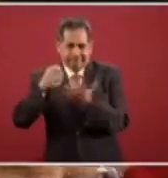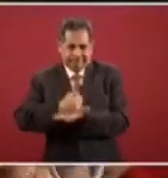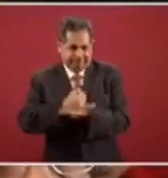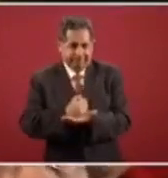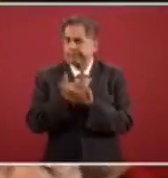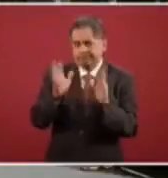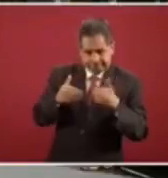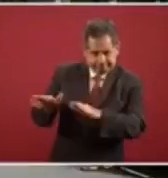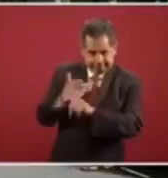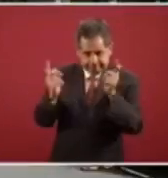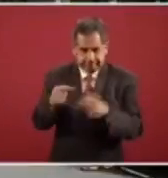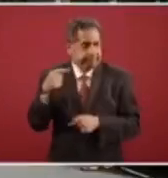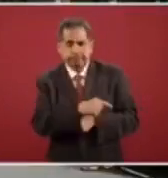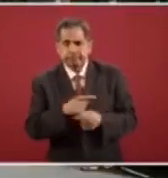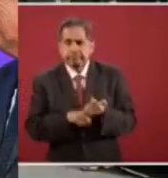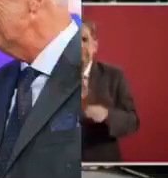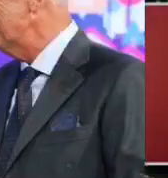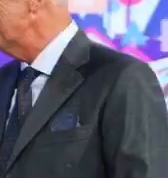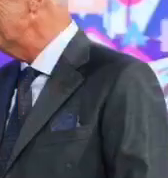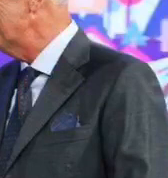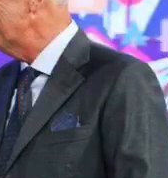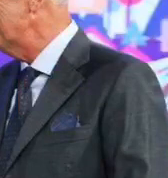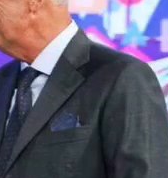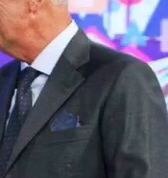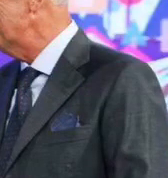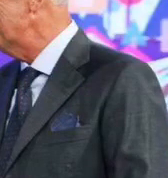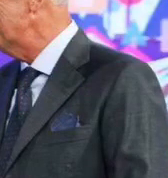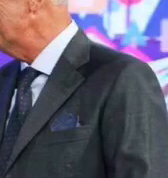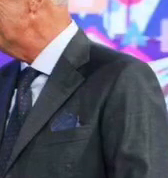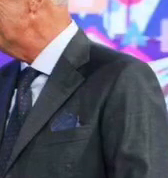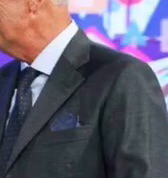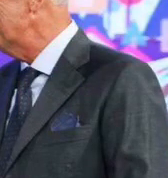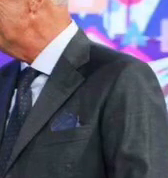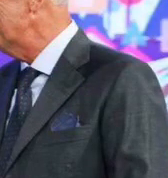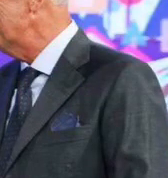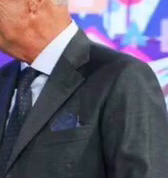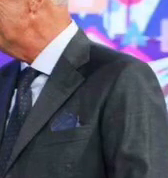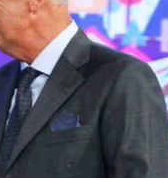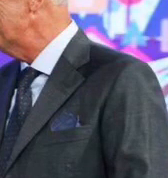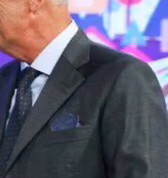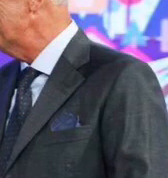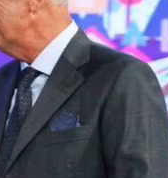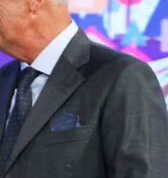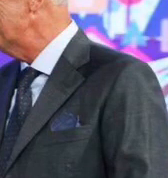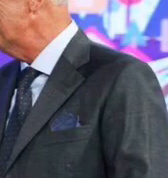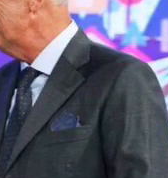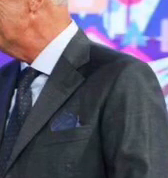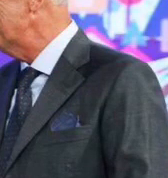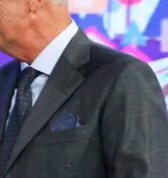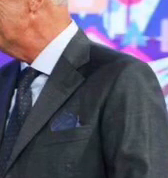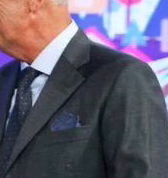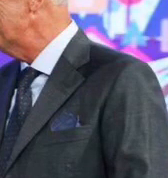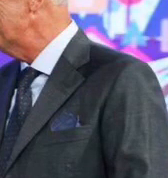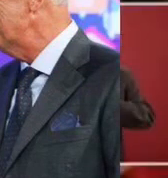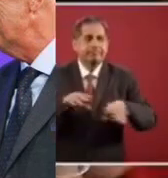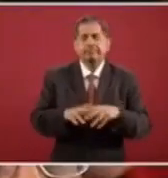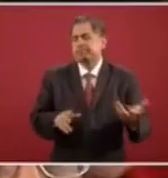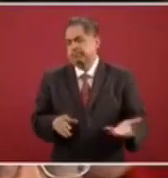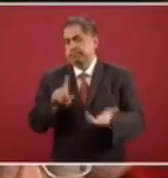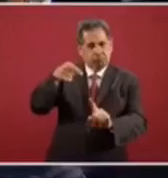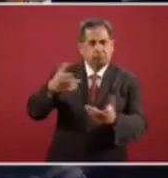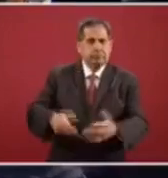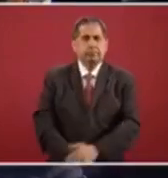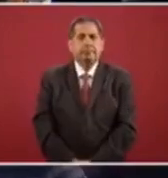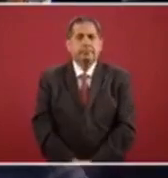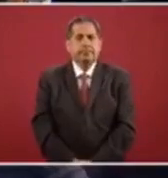y ese abuso que fue difundido de manera muy fuerte por las dos televisoras predominantes de este país, y ya no digo de los funcionarios en